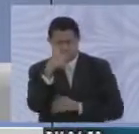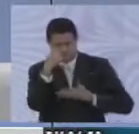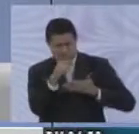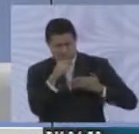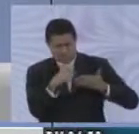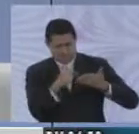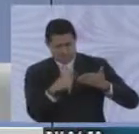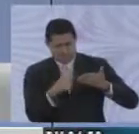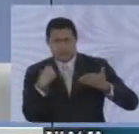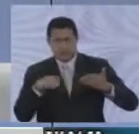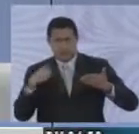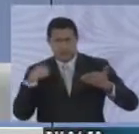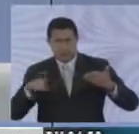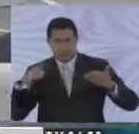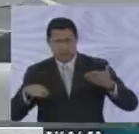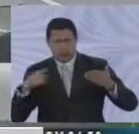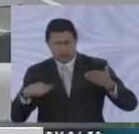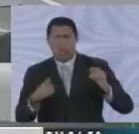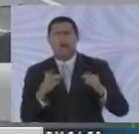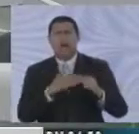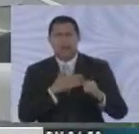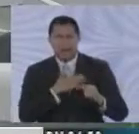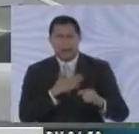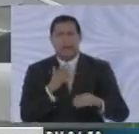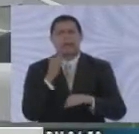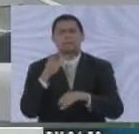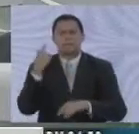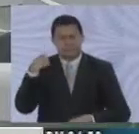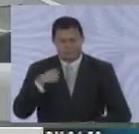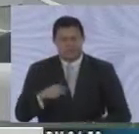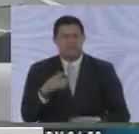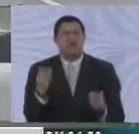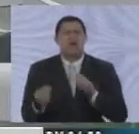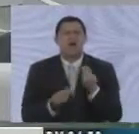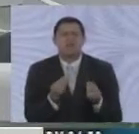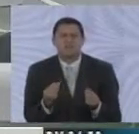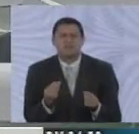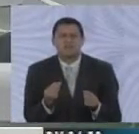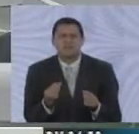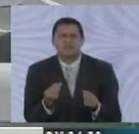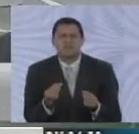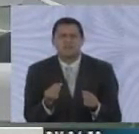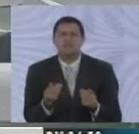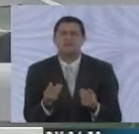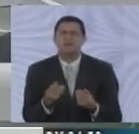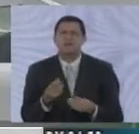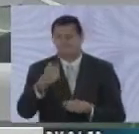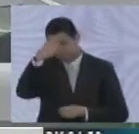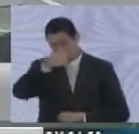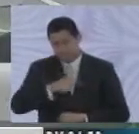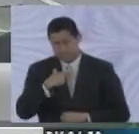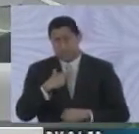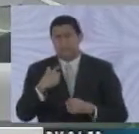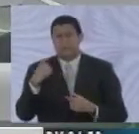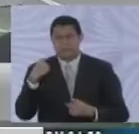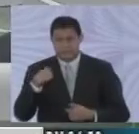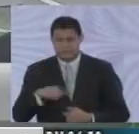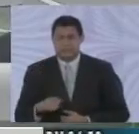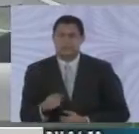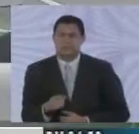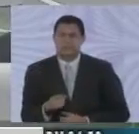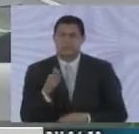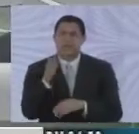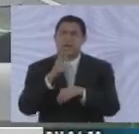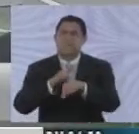todos estos síntomas y el mismo haber diagnosticado, ¿qué debemos hacer? ¿Qué hace el paciente cuando está en